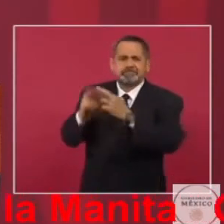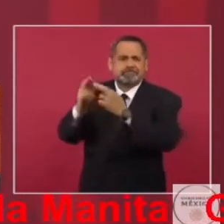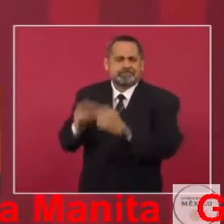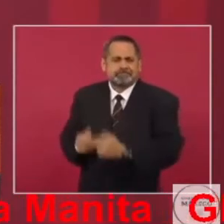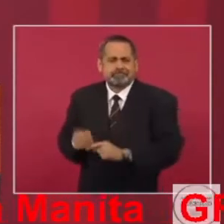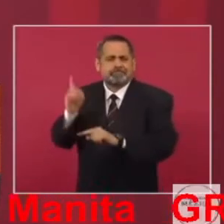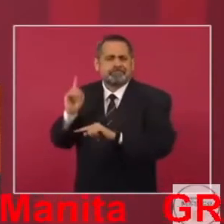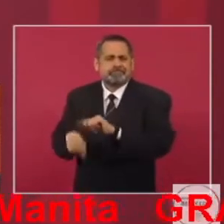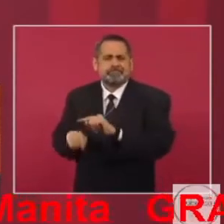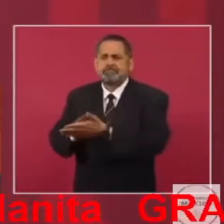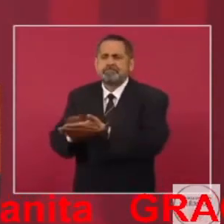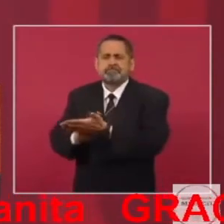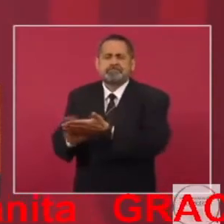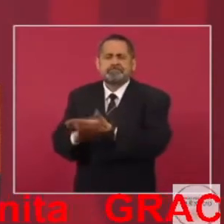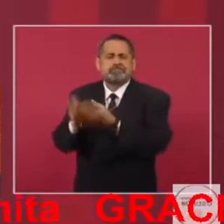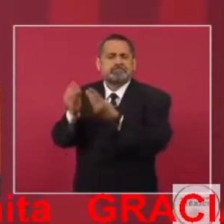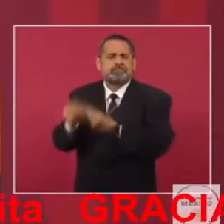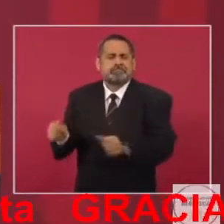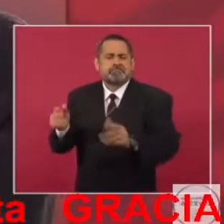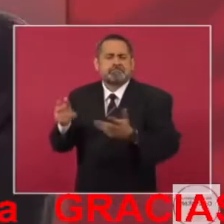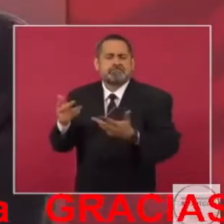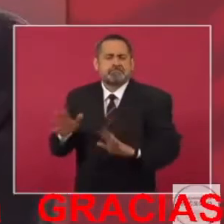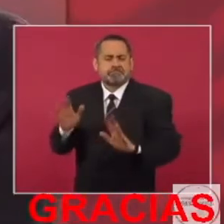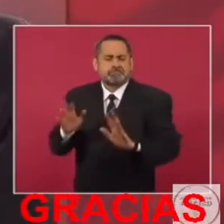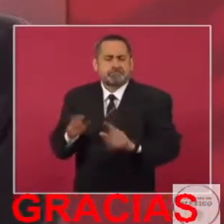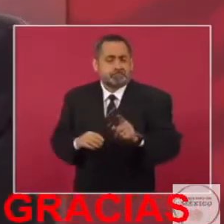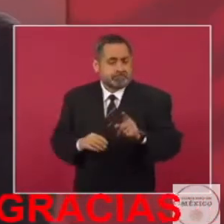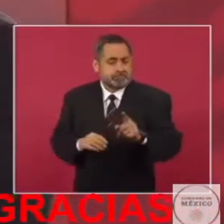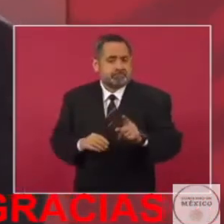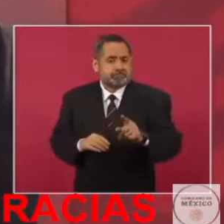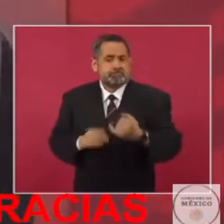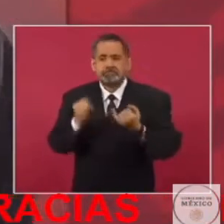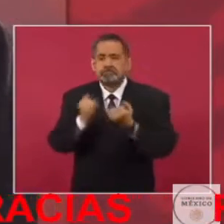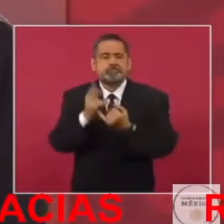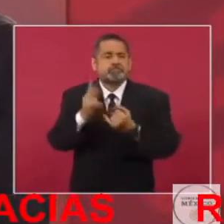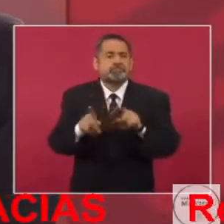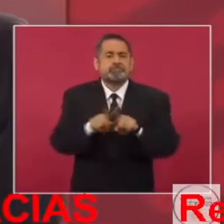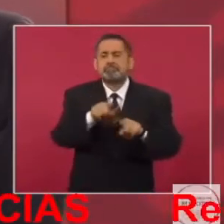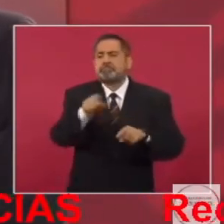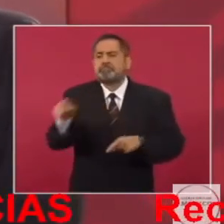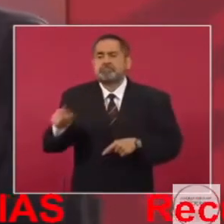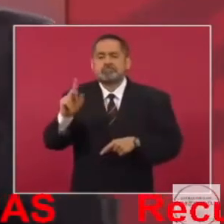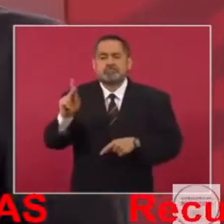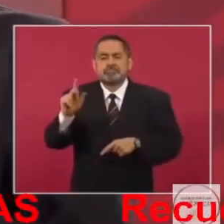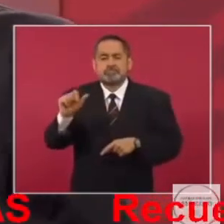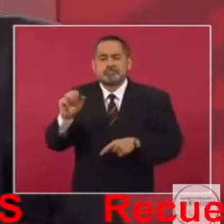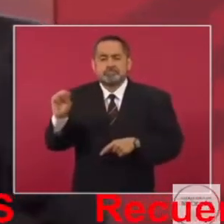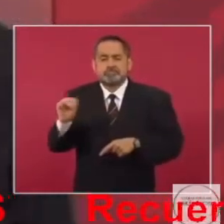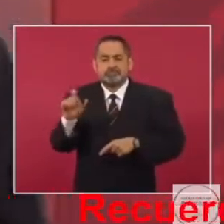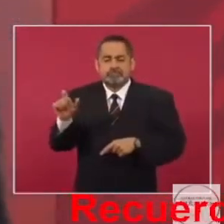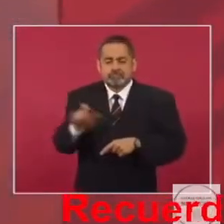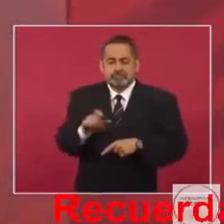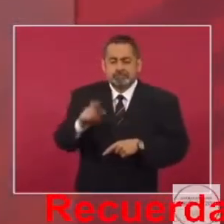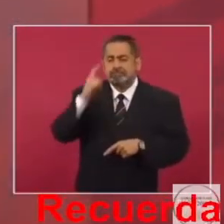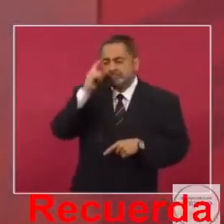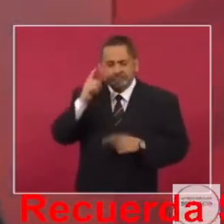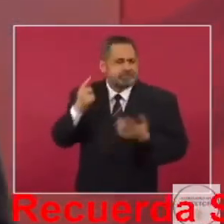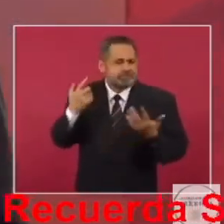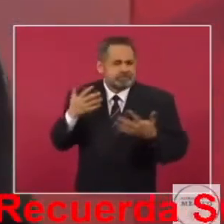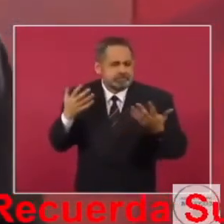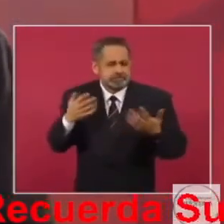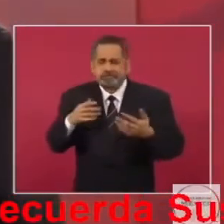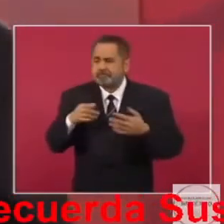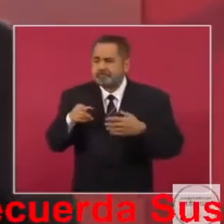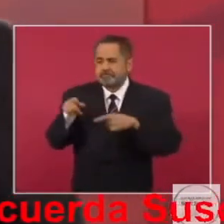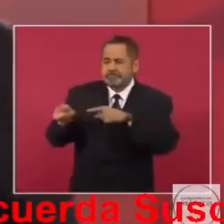a la comisión federal de electricidad como destruir a pemex para dejar todo el mercado